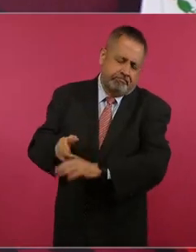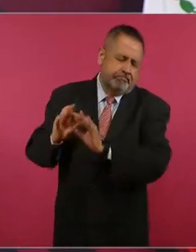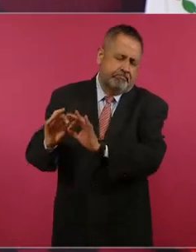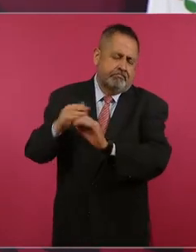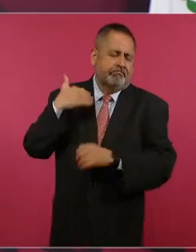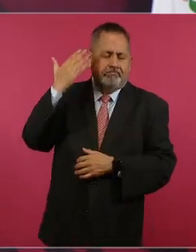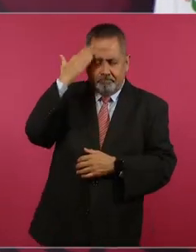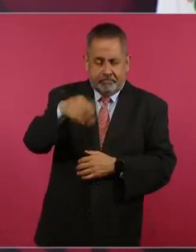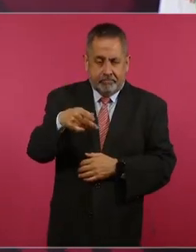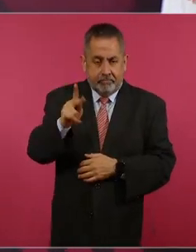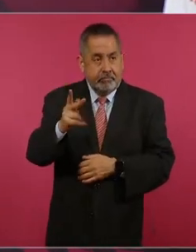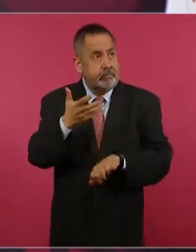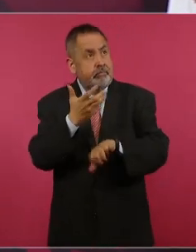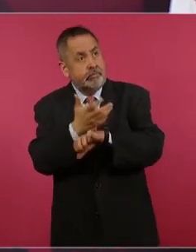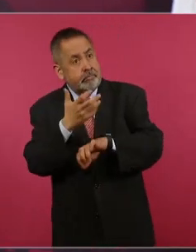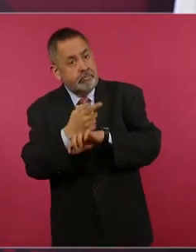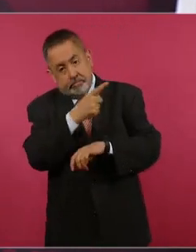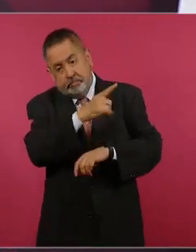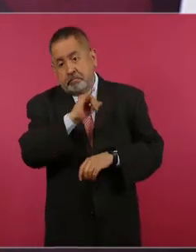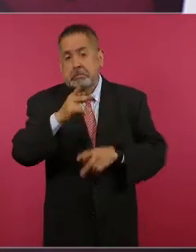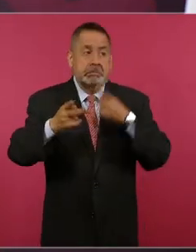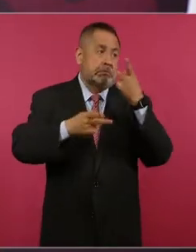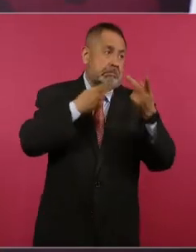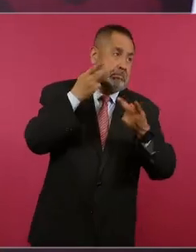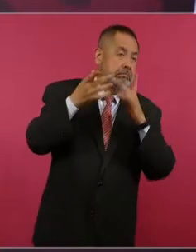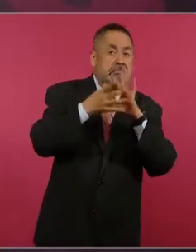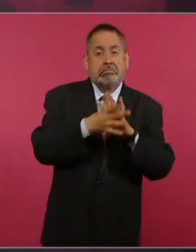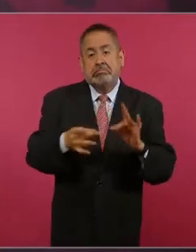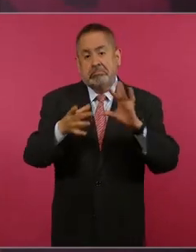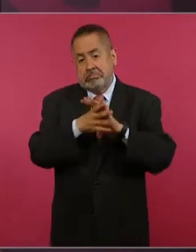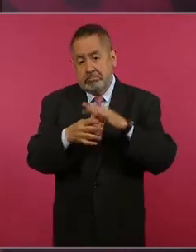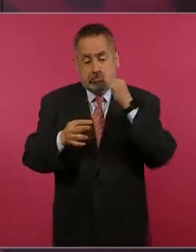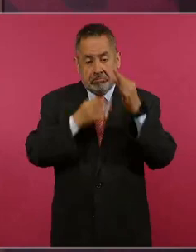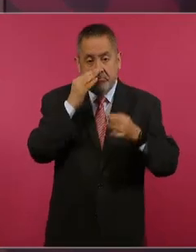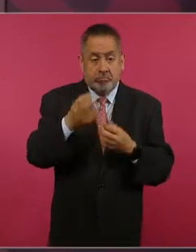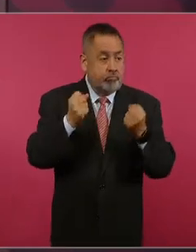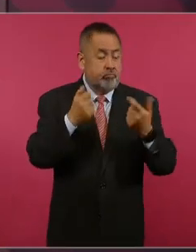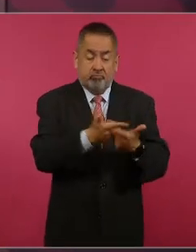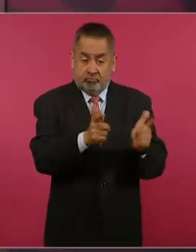Unidos sí hay partidos,